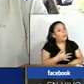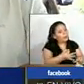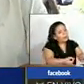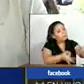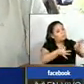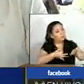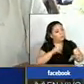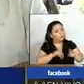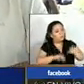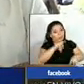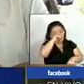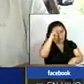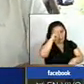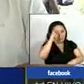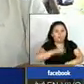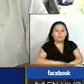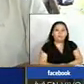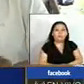documentos.